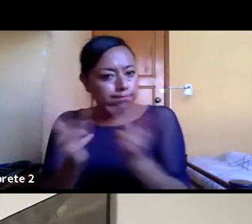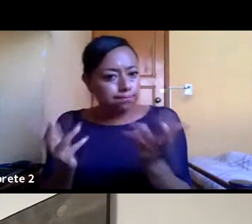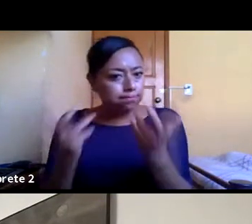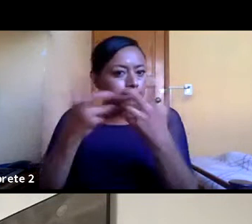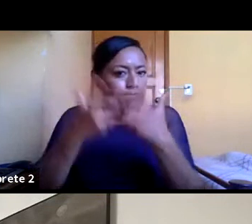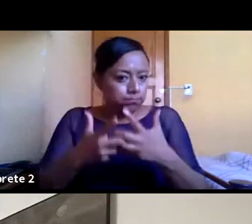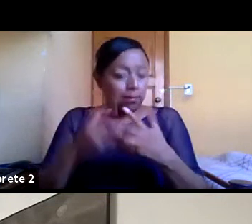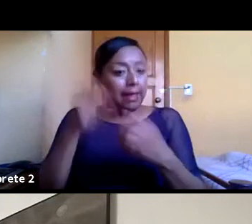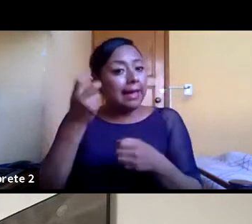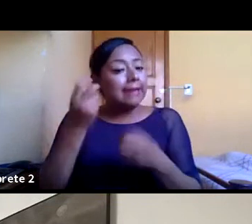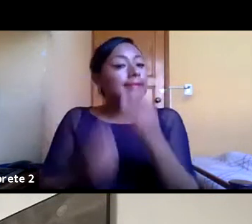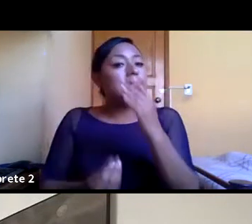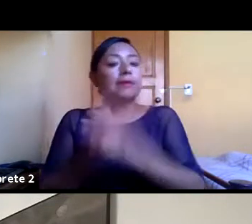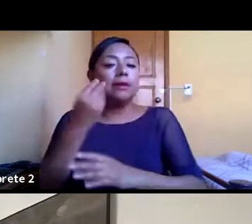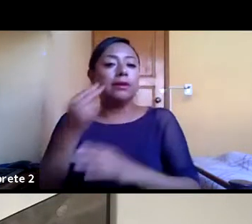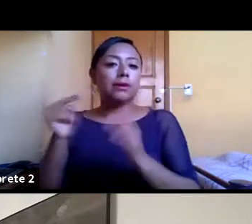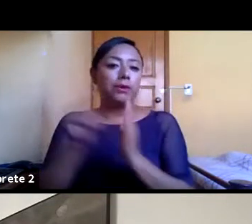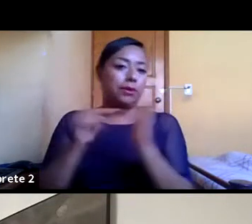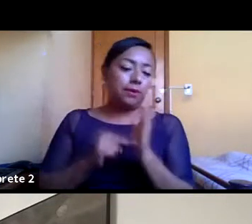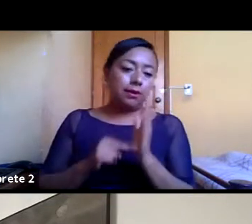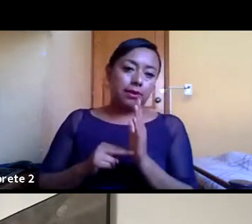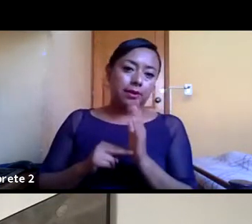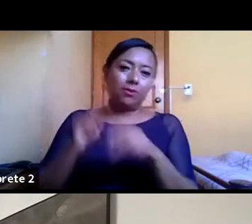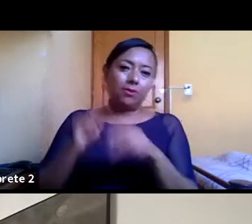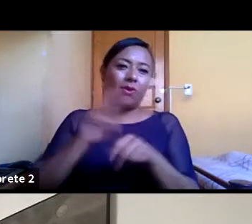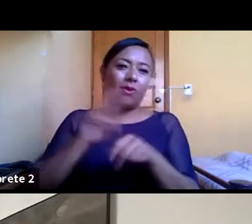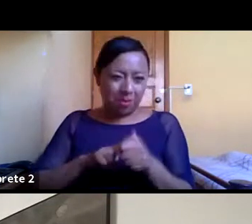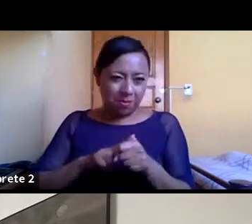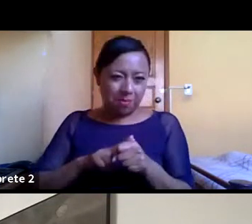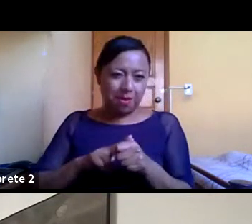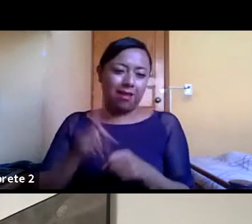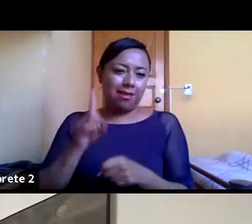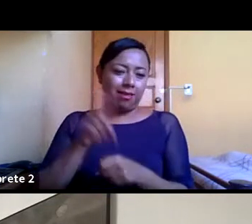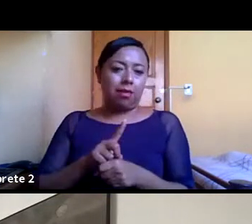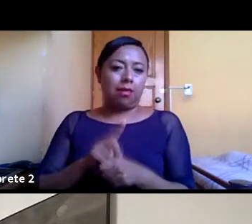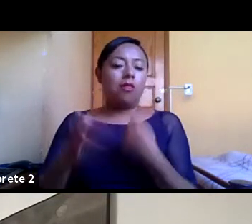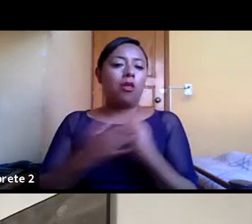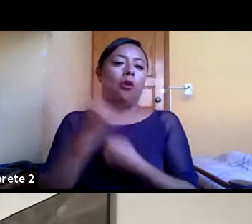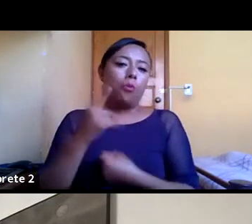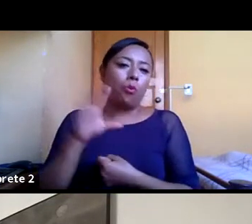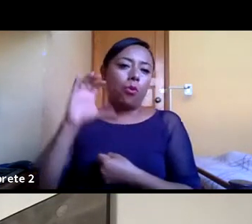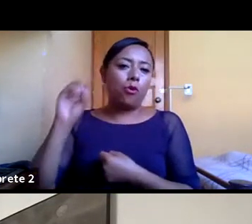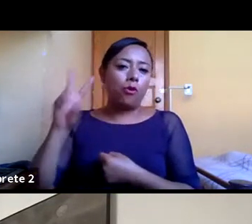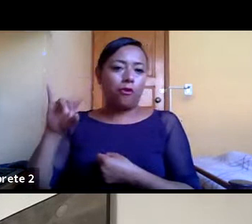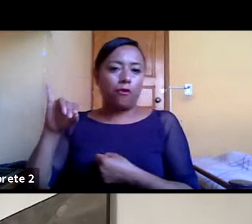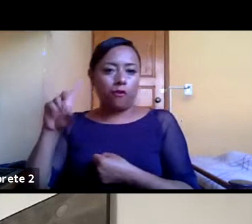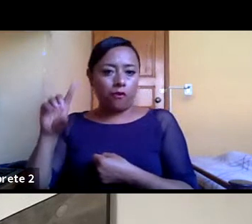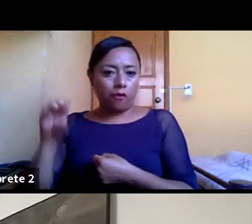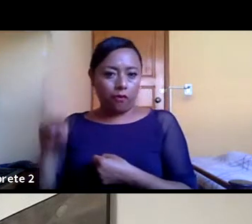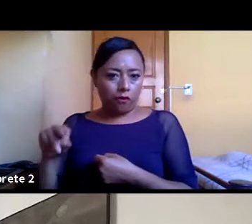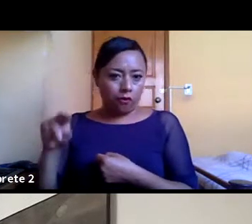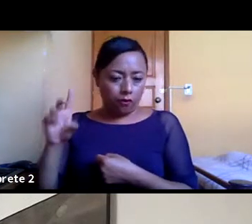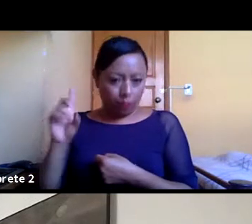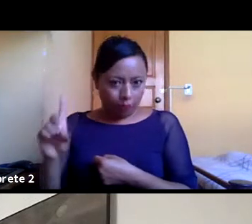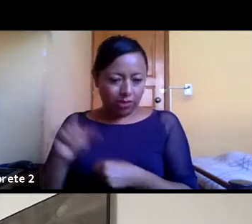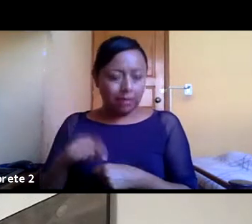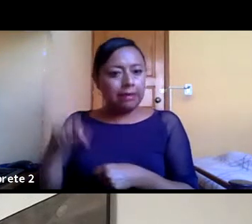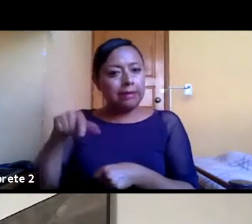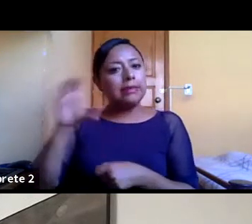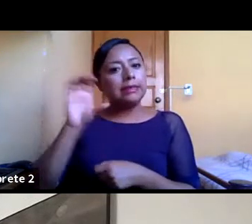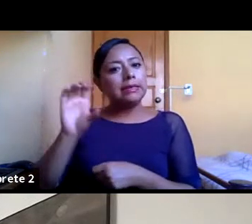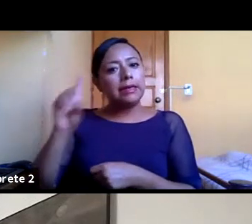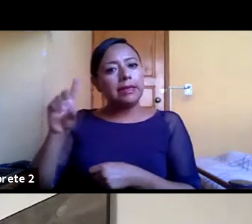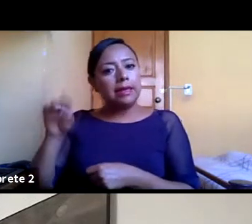en virtud de la existencia del COVID-19 en la capital y estaríamos continuando con la agenda respecto al